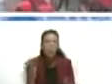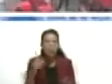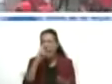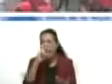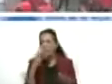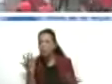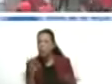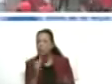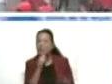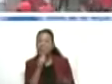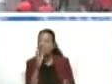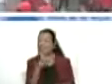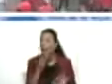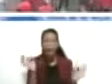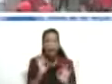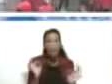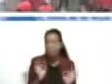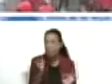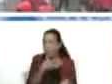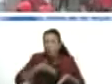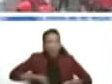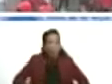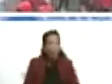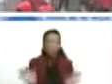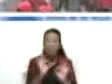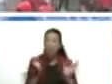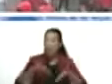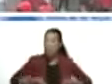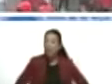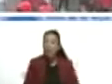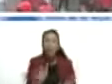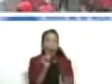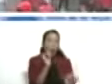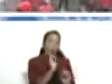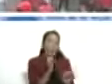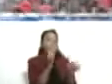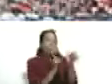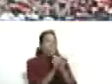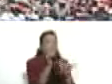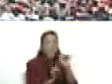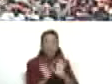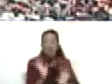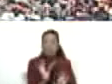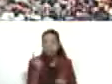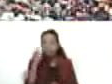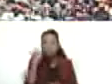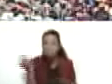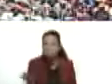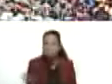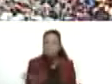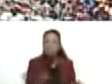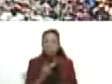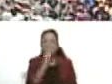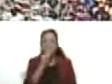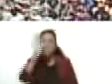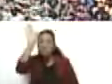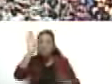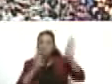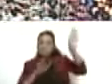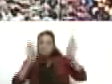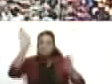Bajen las manos los que no lo recuerdan porque no habían nacido o que eran muy pequeños. Levanten, levanten.